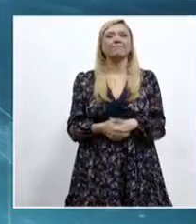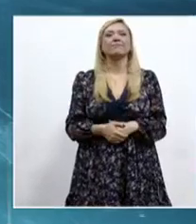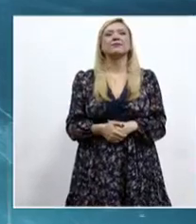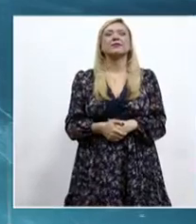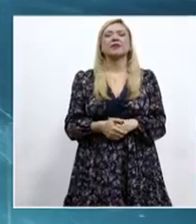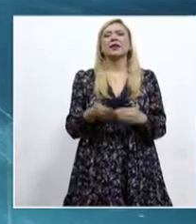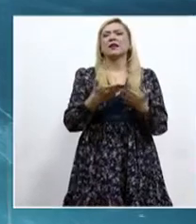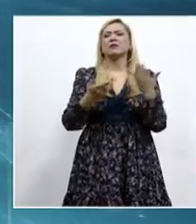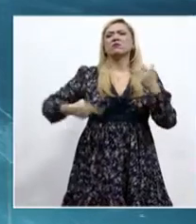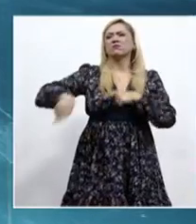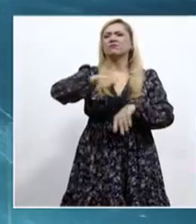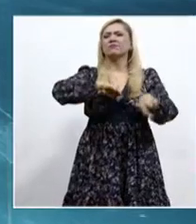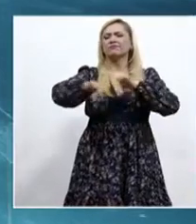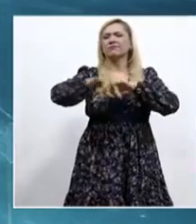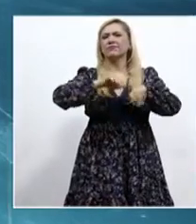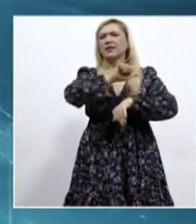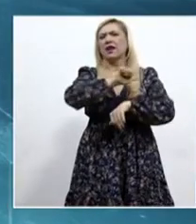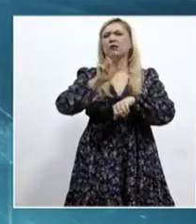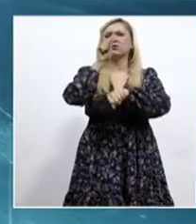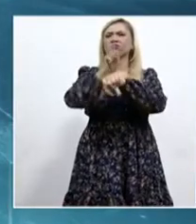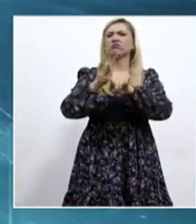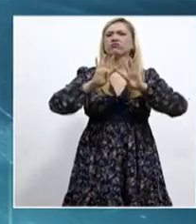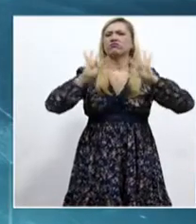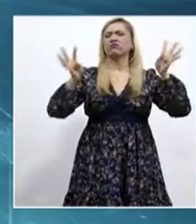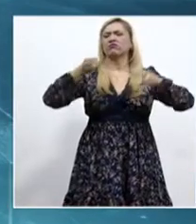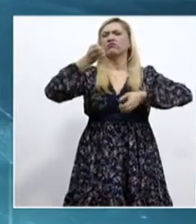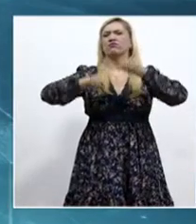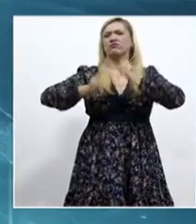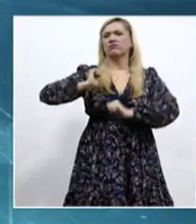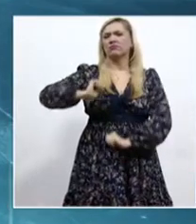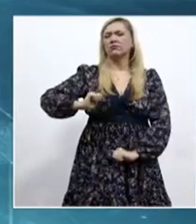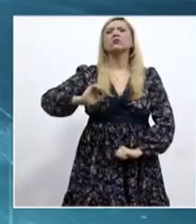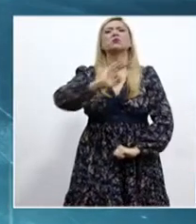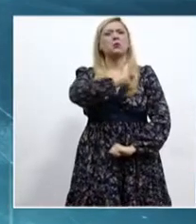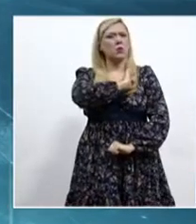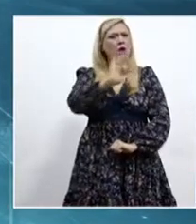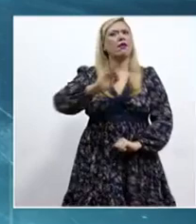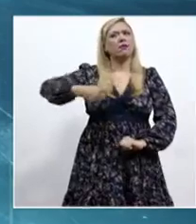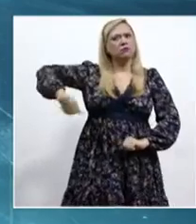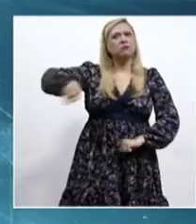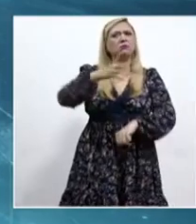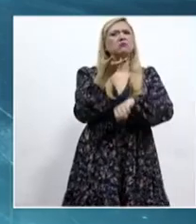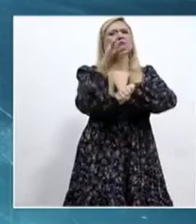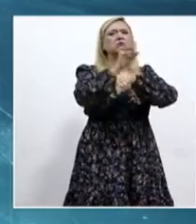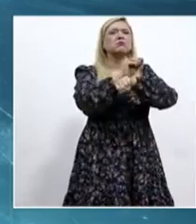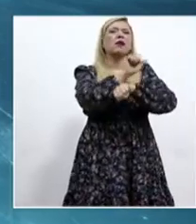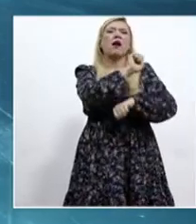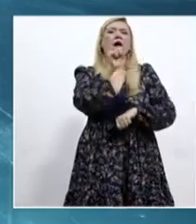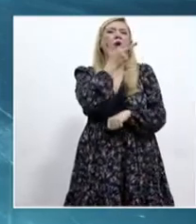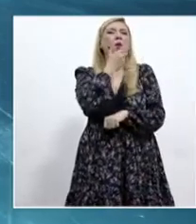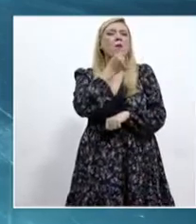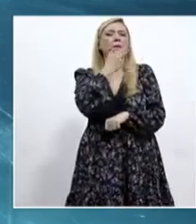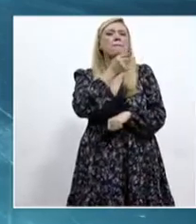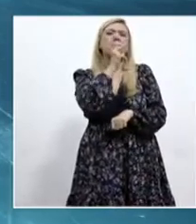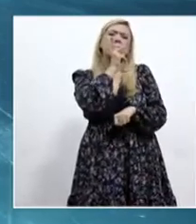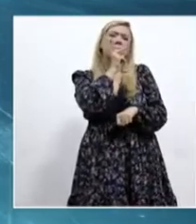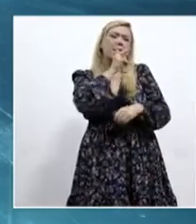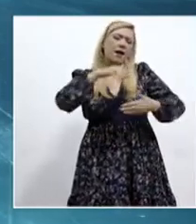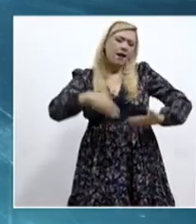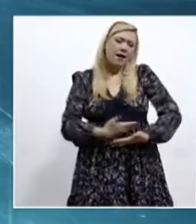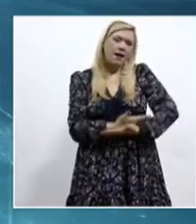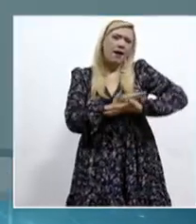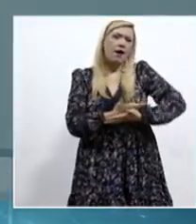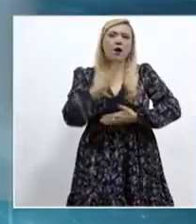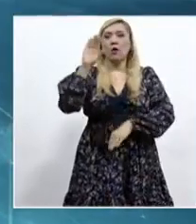Los servidores públicos del Consejo de la Judicatura Federal podrán gozar de una licencia de paternidad de 90 días con goce